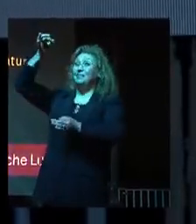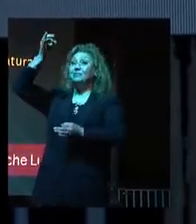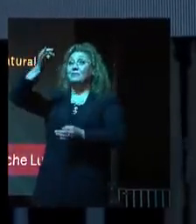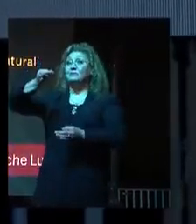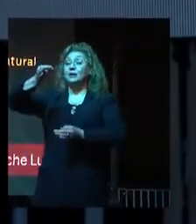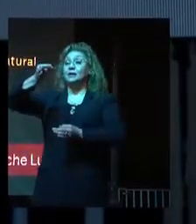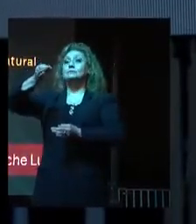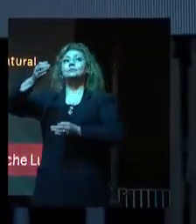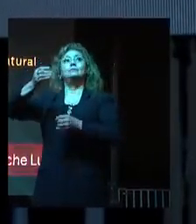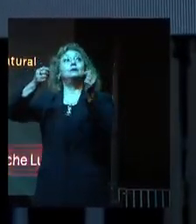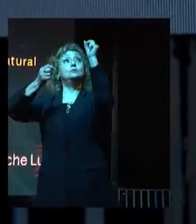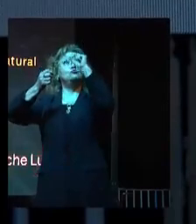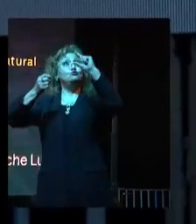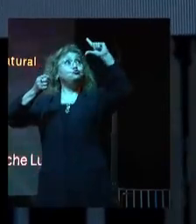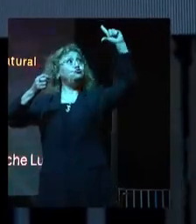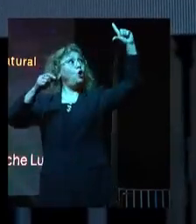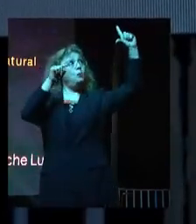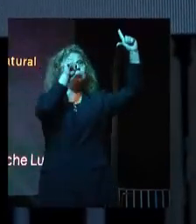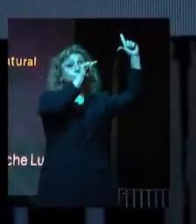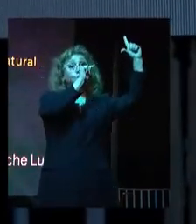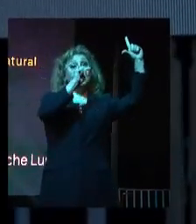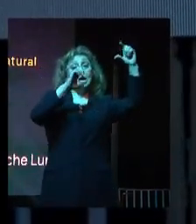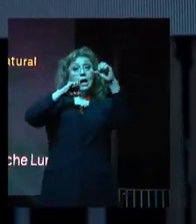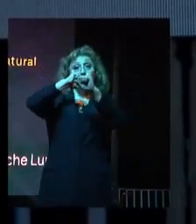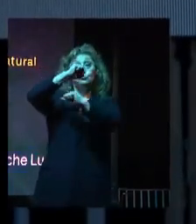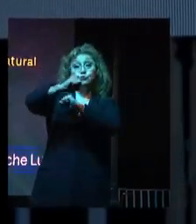el sol define un ciclo que es un año.